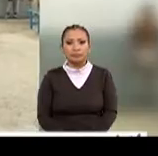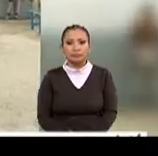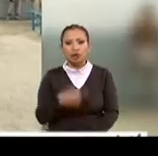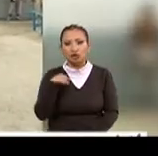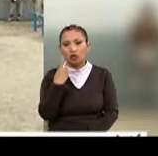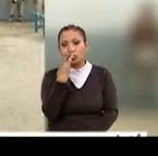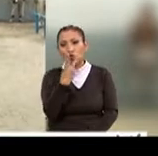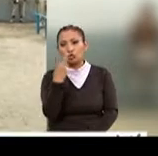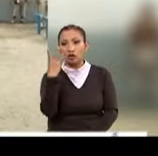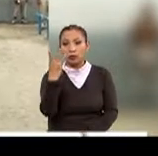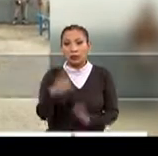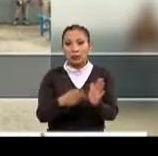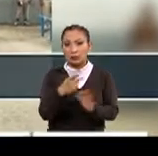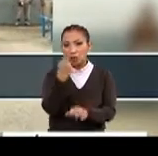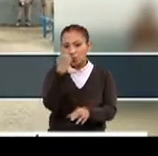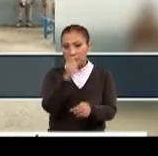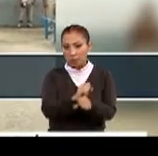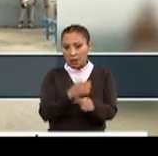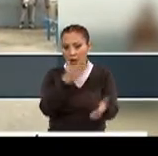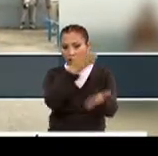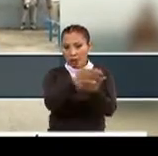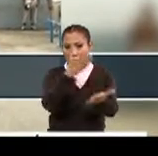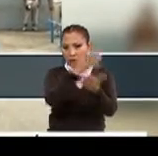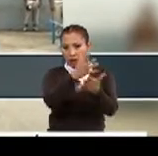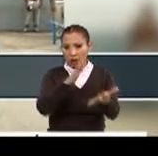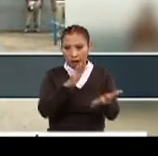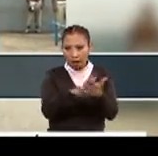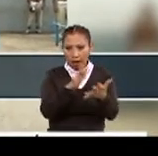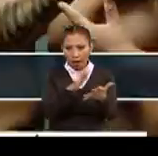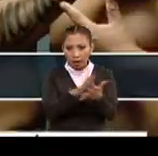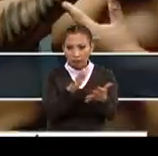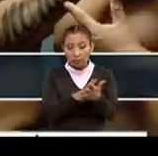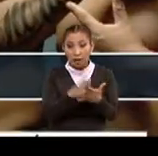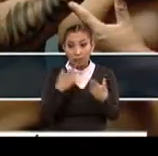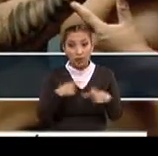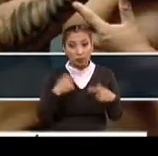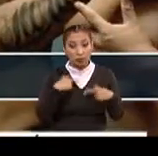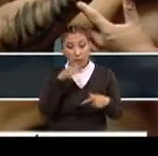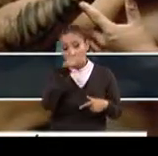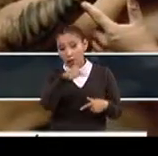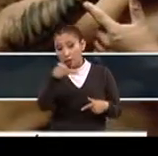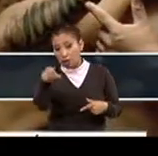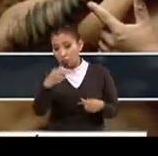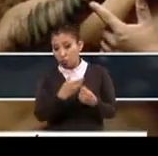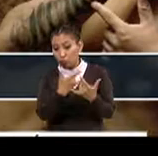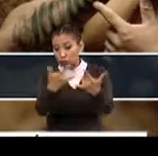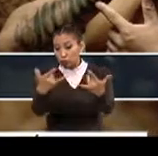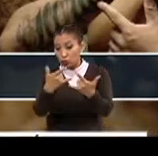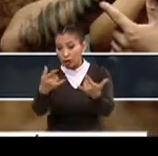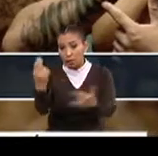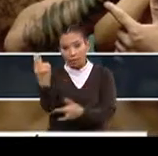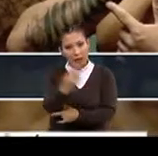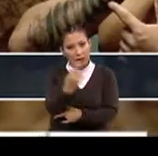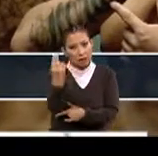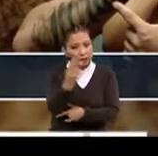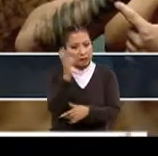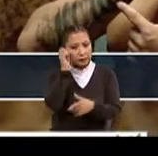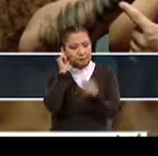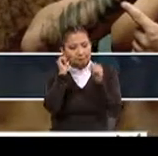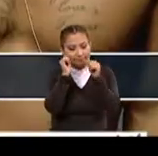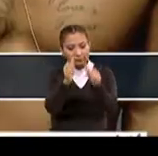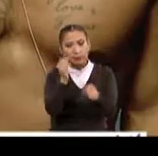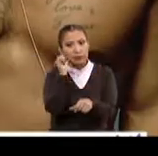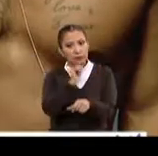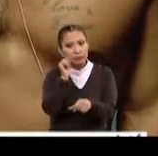Íbamos 2 o 3 veces por semana a la cárcel y es gente que tiene muchas historias y necesita de oídos frescos